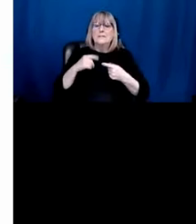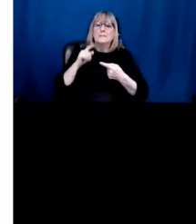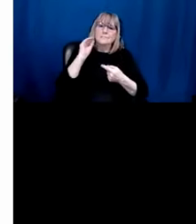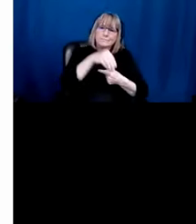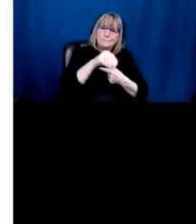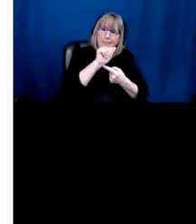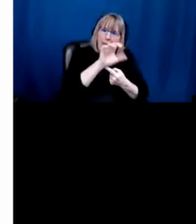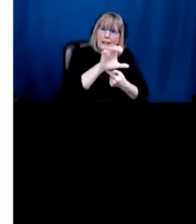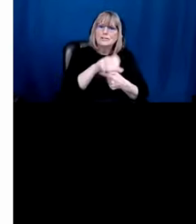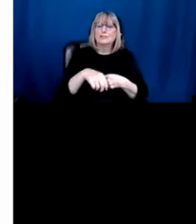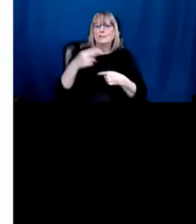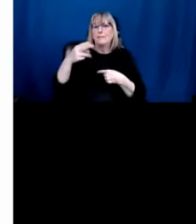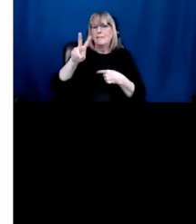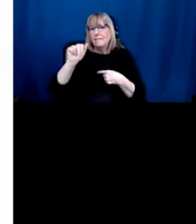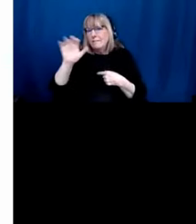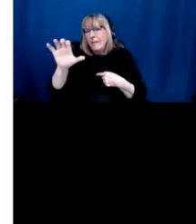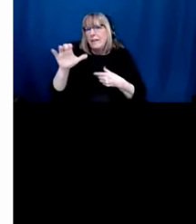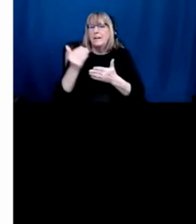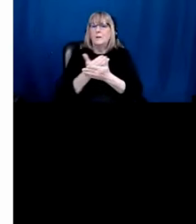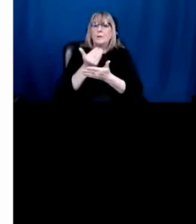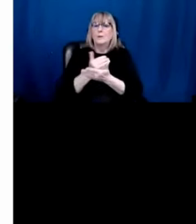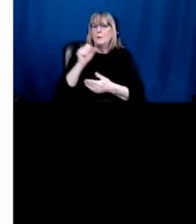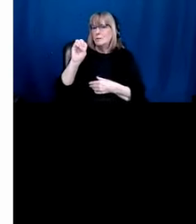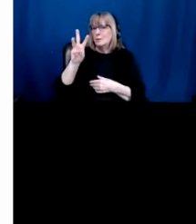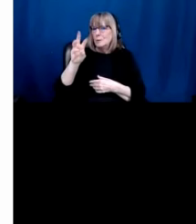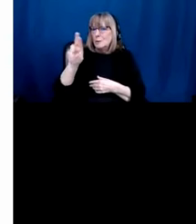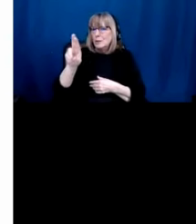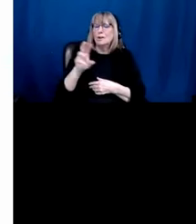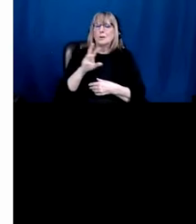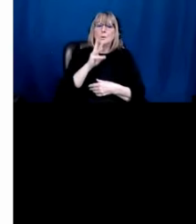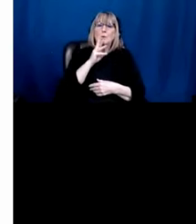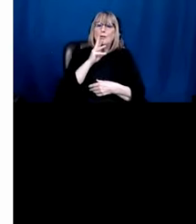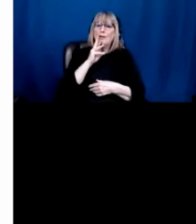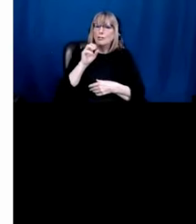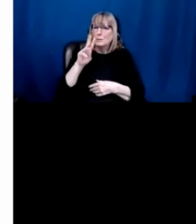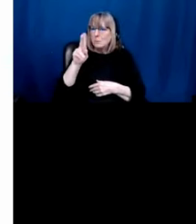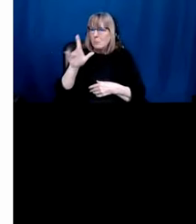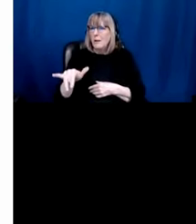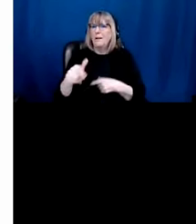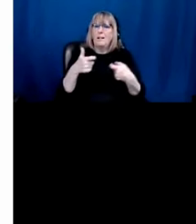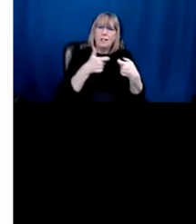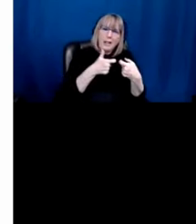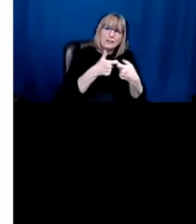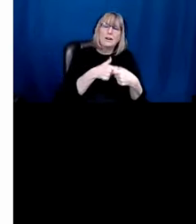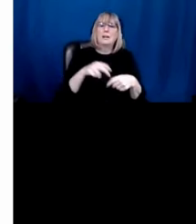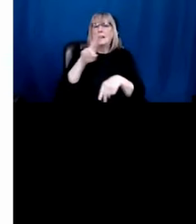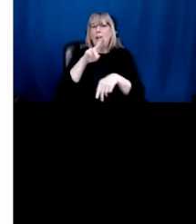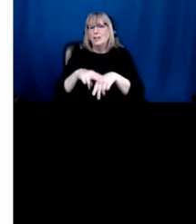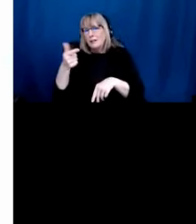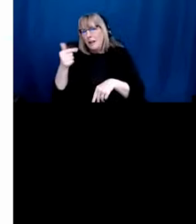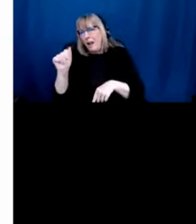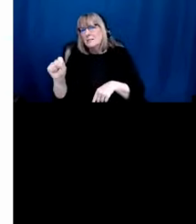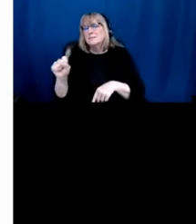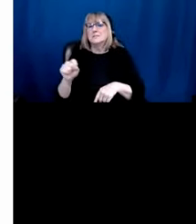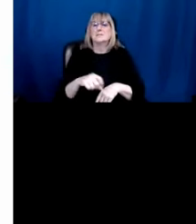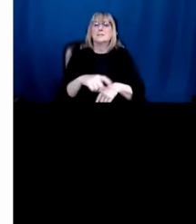conditioning, HVAC, new sewer, new water Todavía supply. estamos buscando fondos para